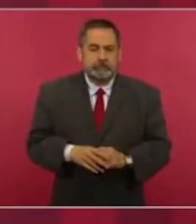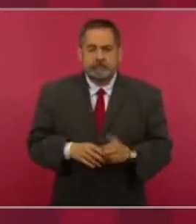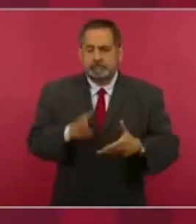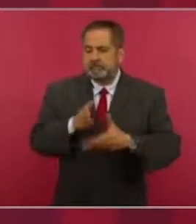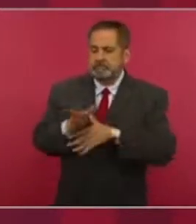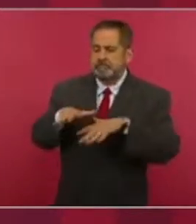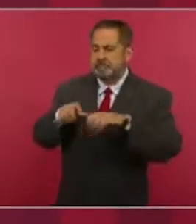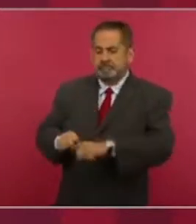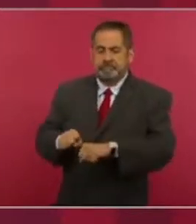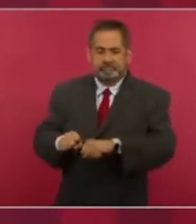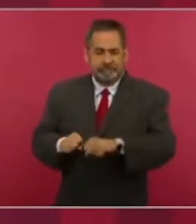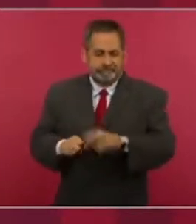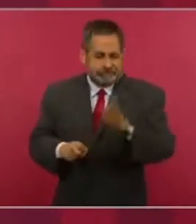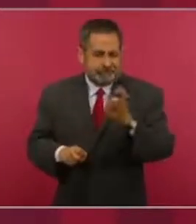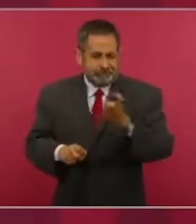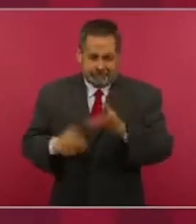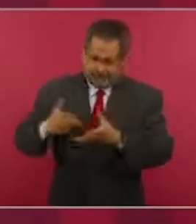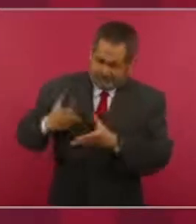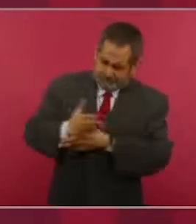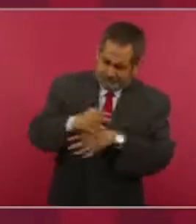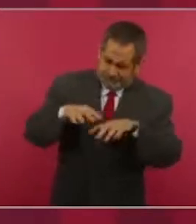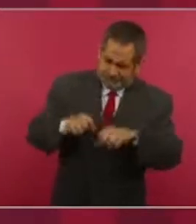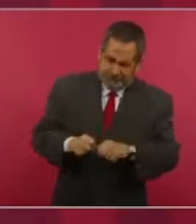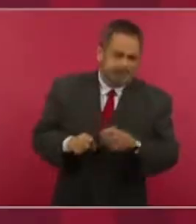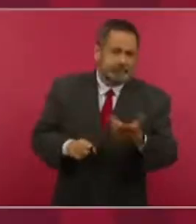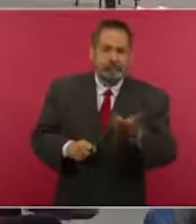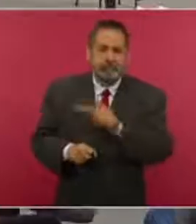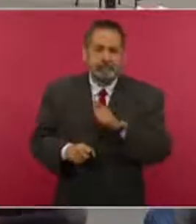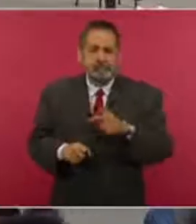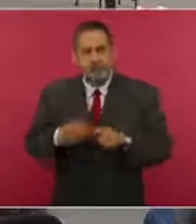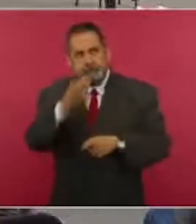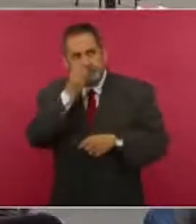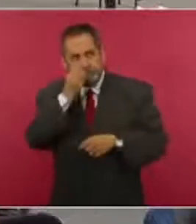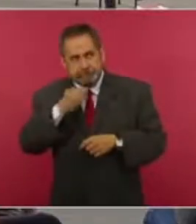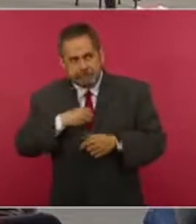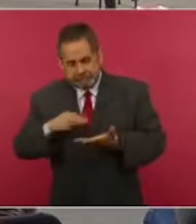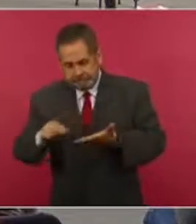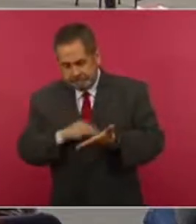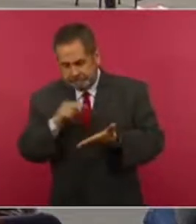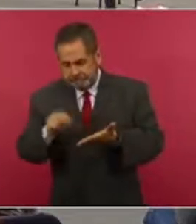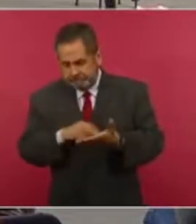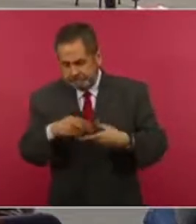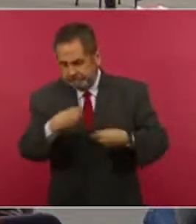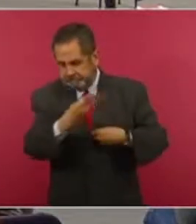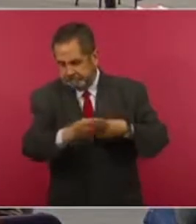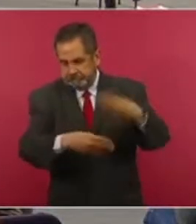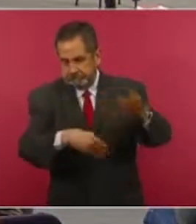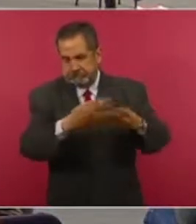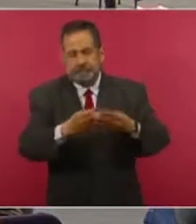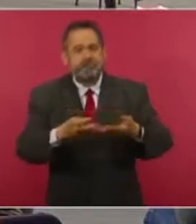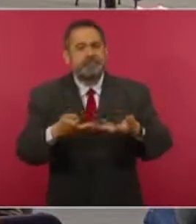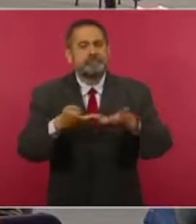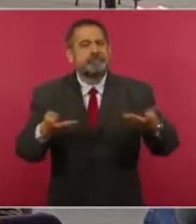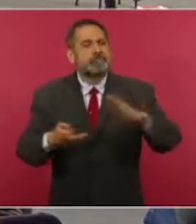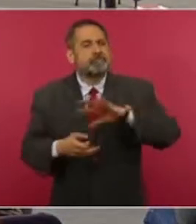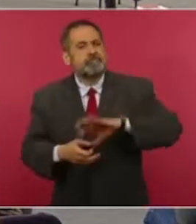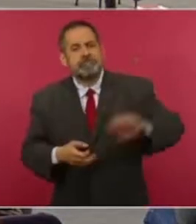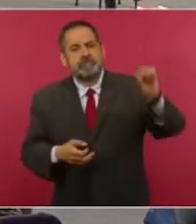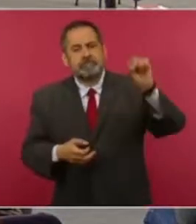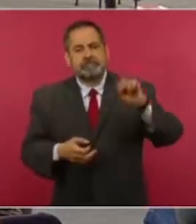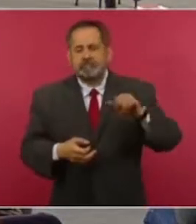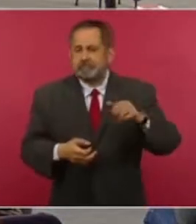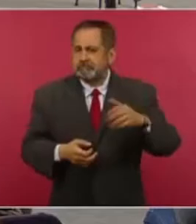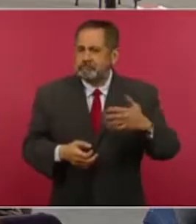invadieron y nos obligaron a firmar tratados para entregarles